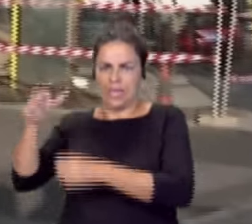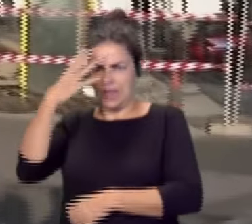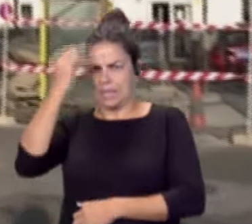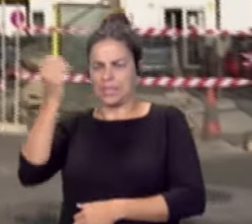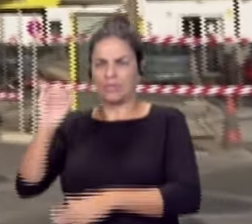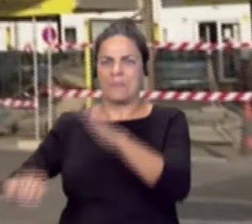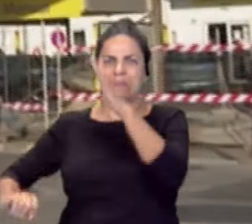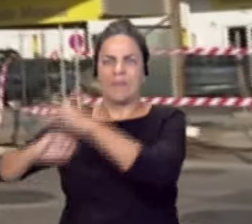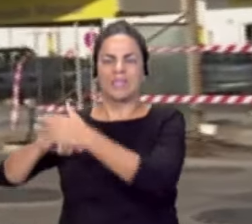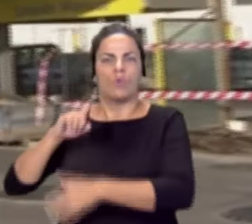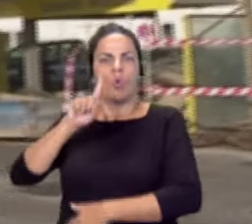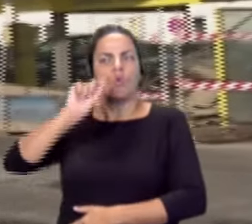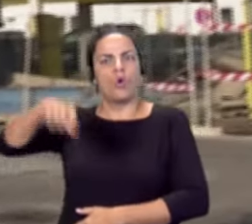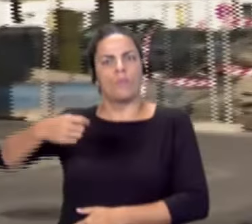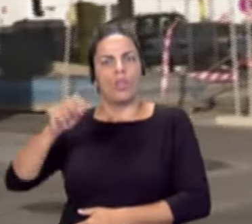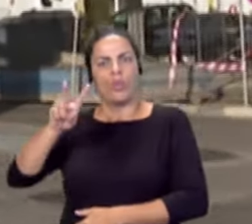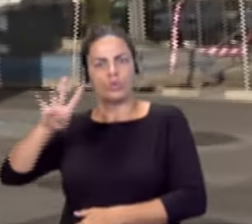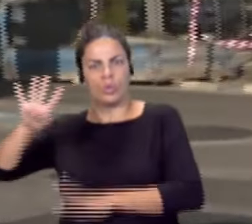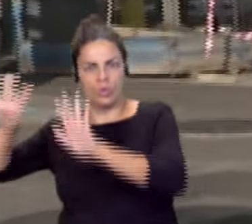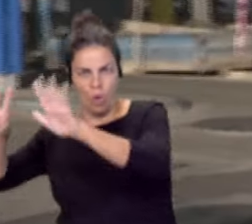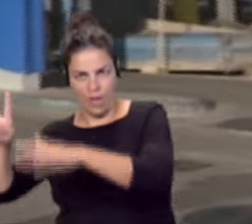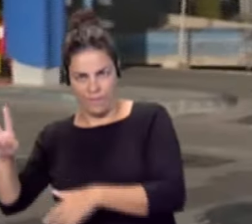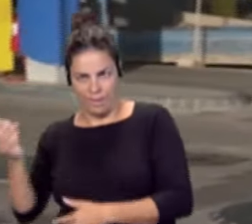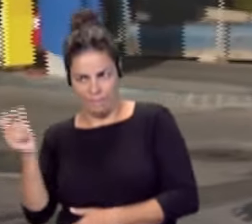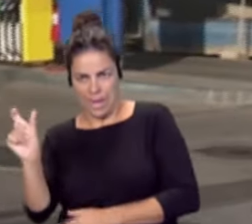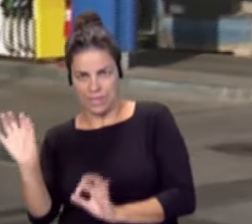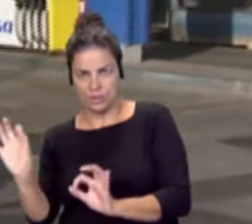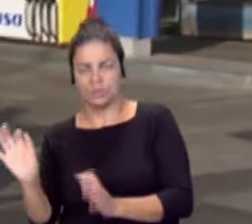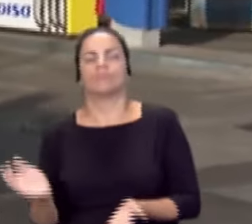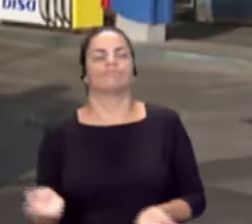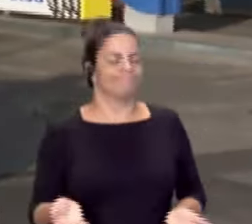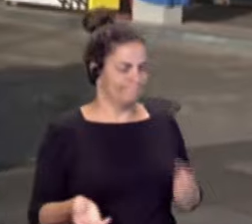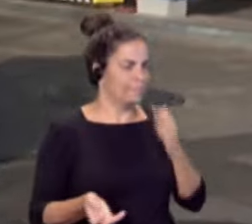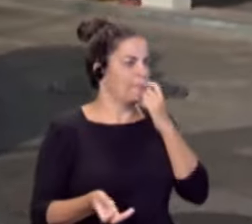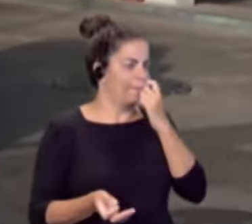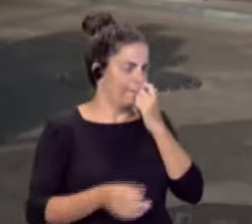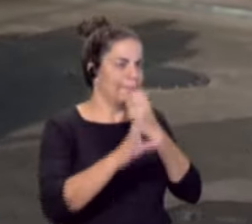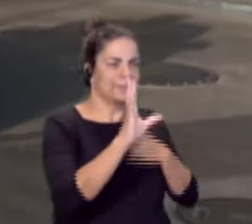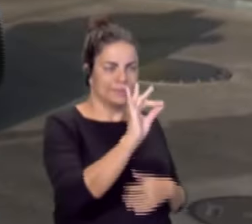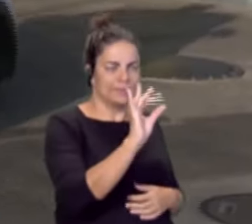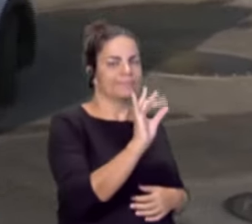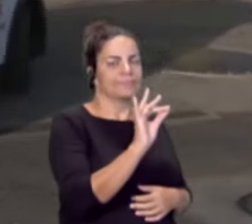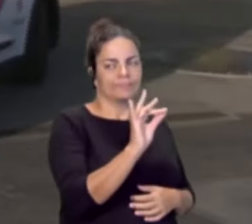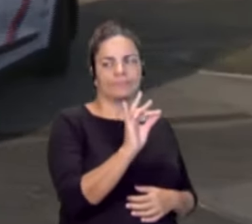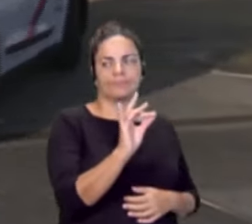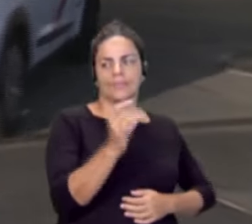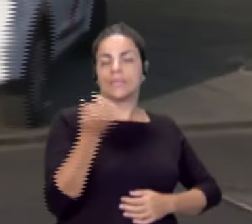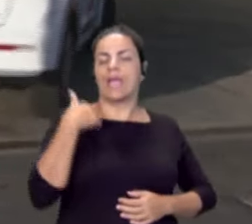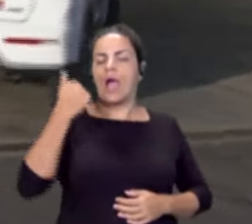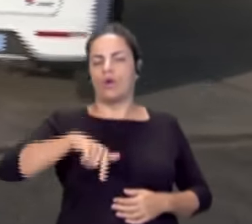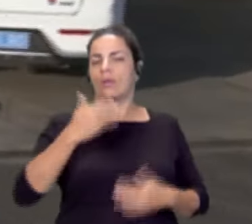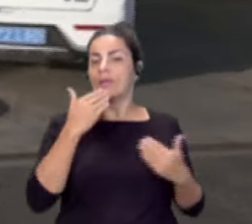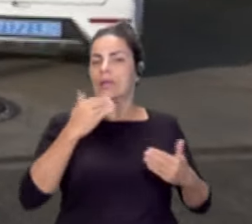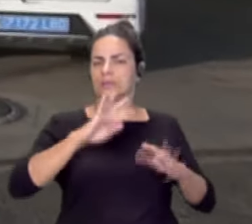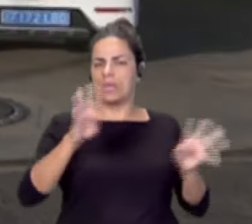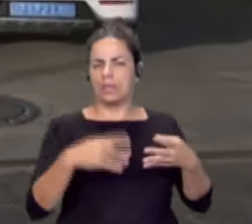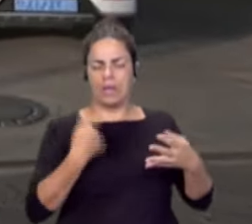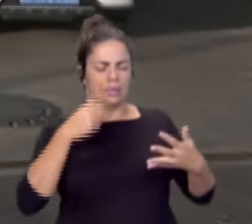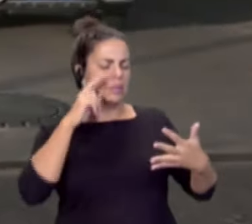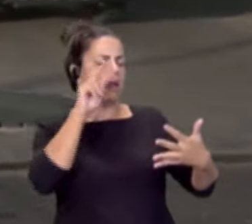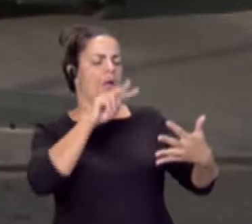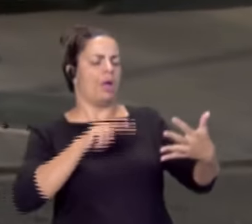de 1,249. Efectivamente, yo creo que hoy ya a través de todos los medios online que hay se puede